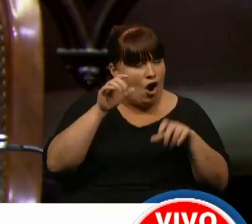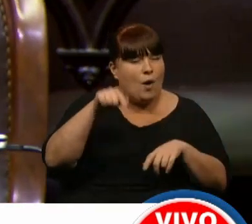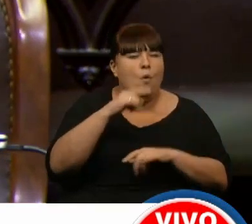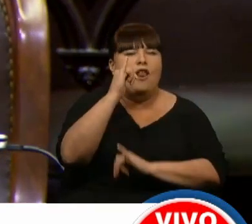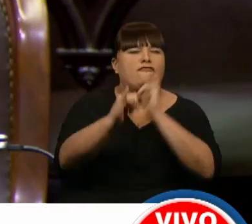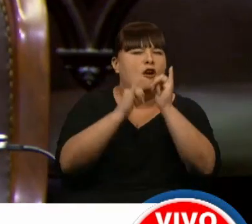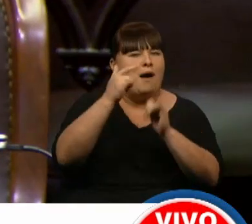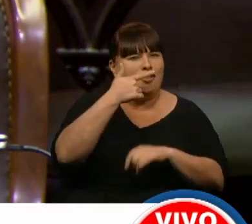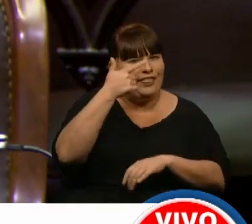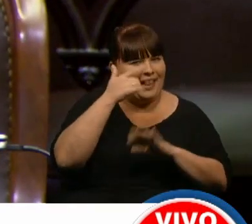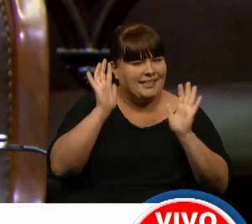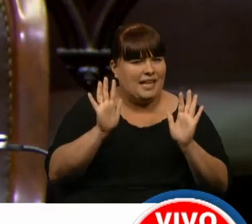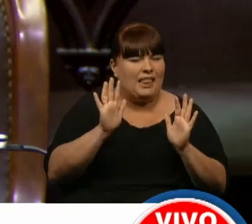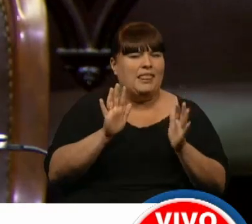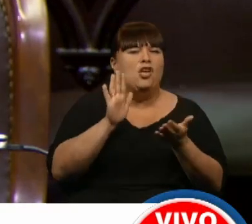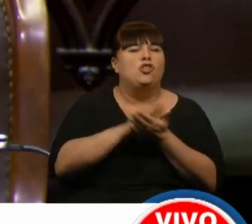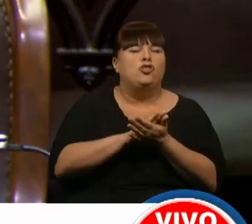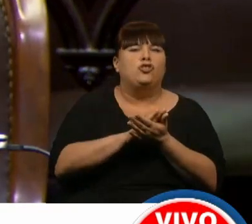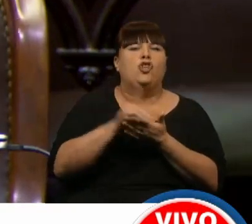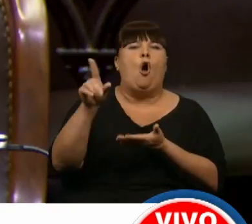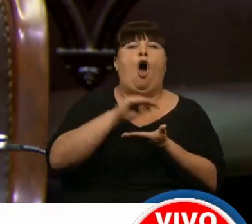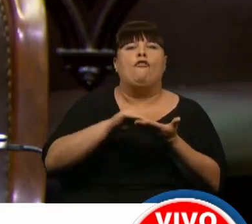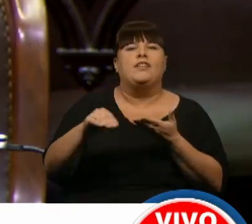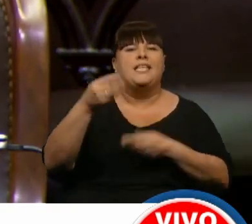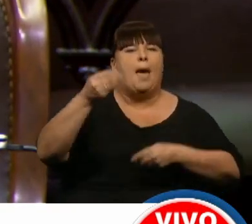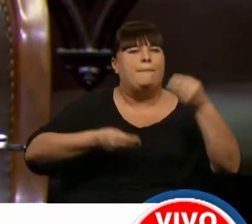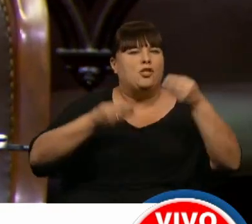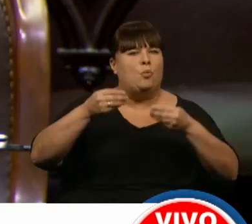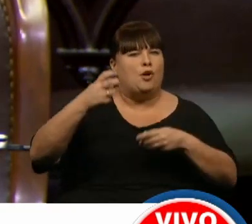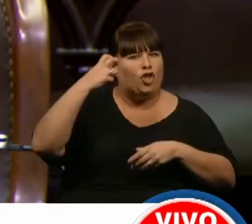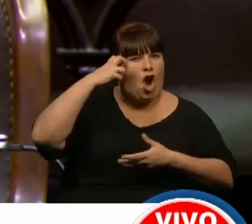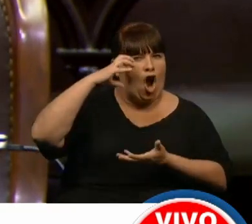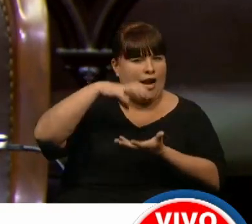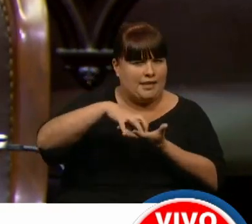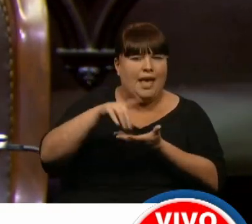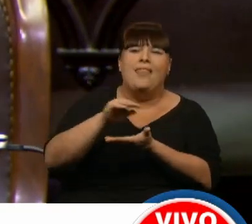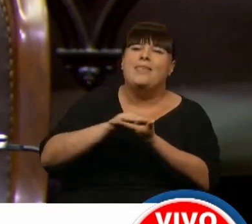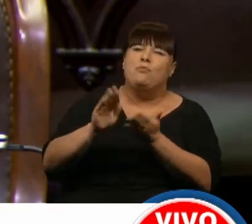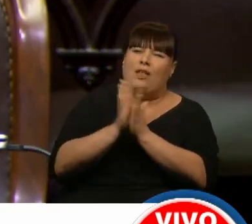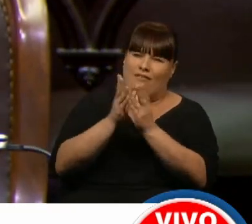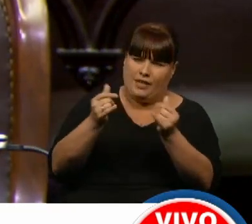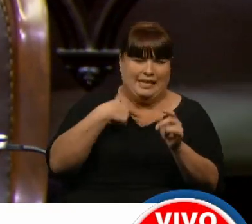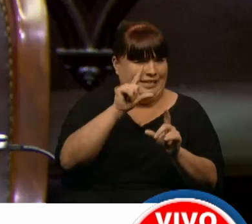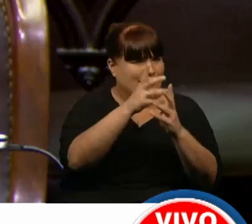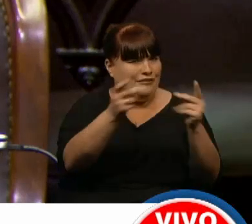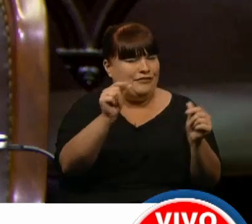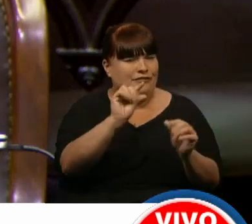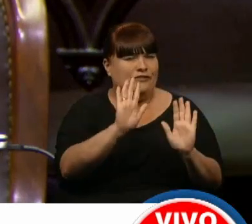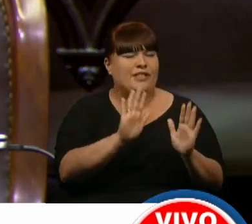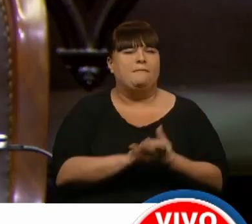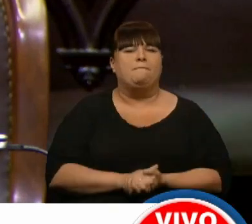un dato muy interesante de la Oficina de Presupuesto del Congreso. Diputada, ¿se puede ir redondeando? Ya